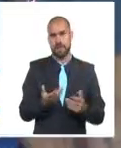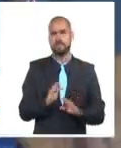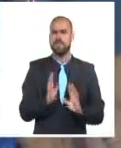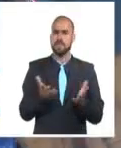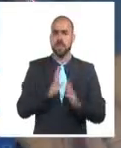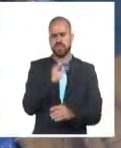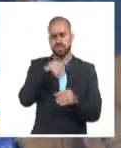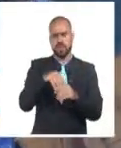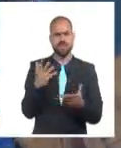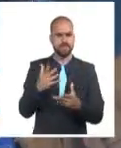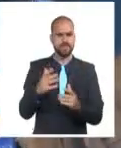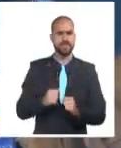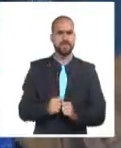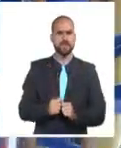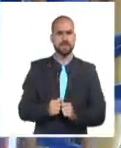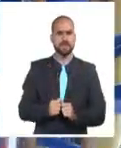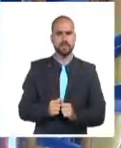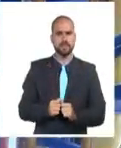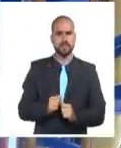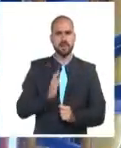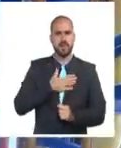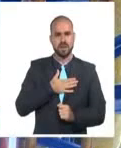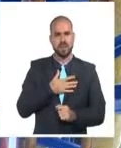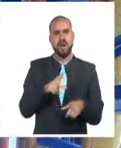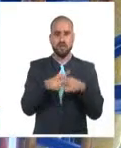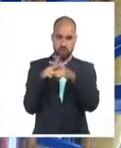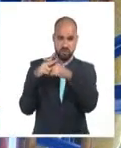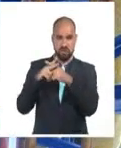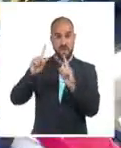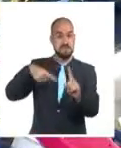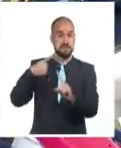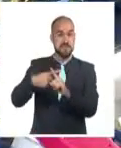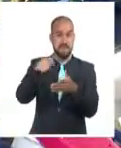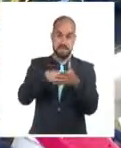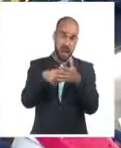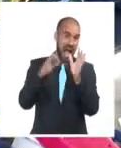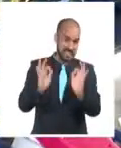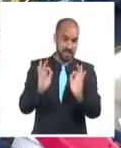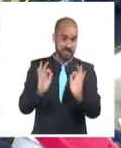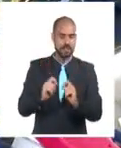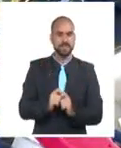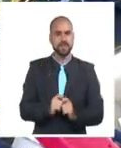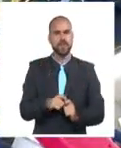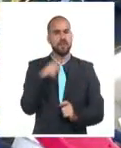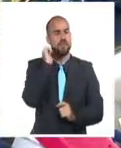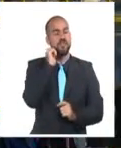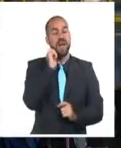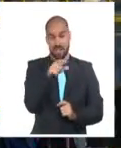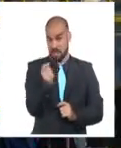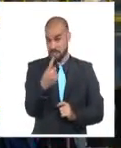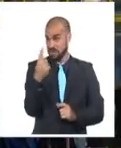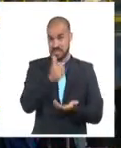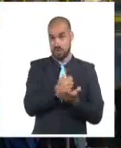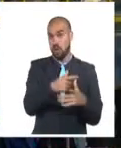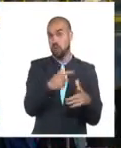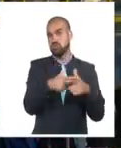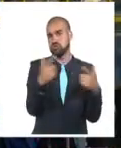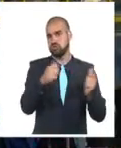además los bloques que se encuentran en mantenimientos planificados, Felton 1 es el de mayor